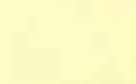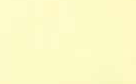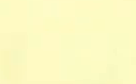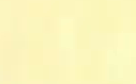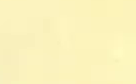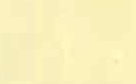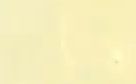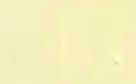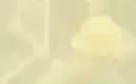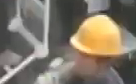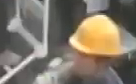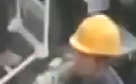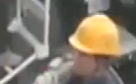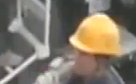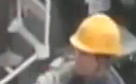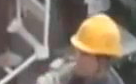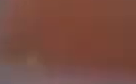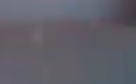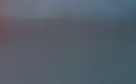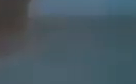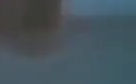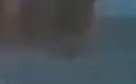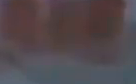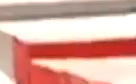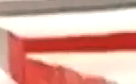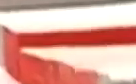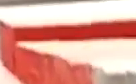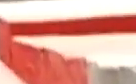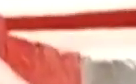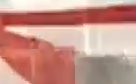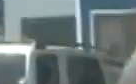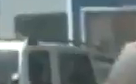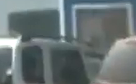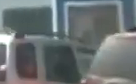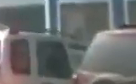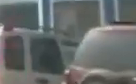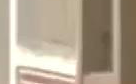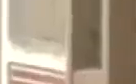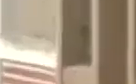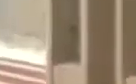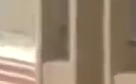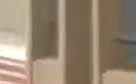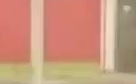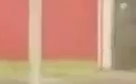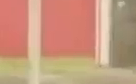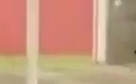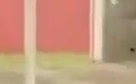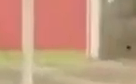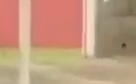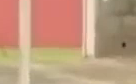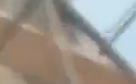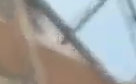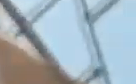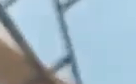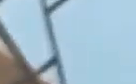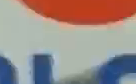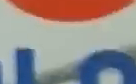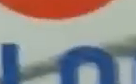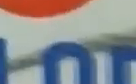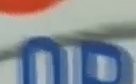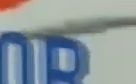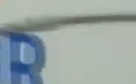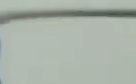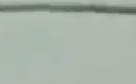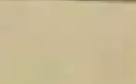las comunidades de este país. ¡Que viva la Gran Misión Barrio Nuevo, Barrio Tricolor! ¡Hasta la